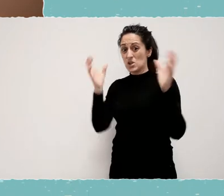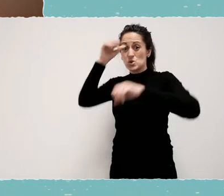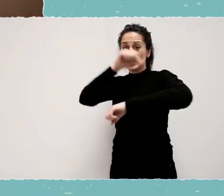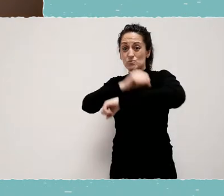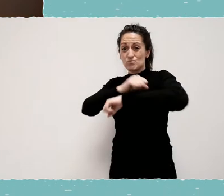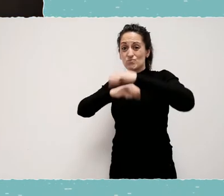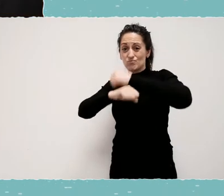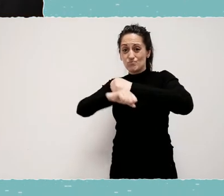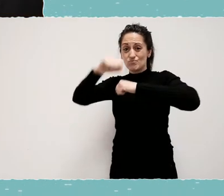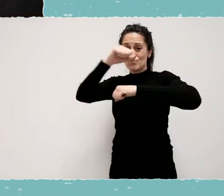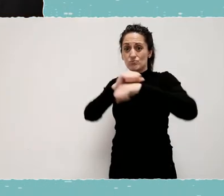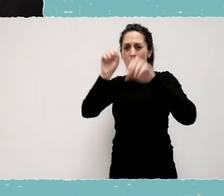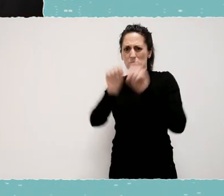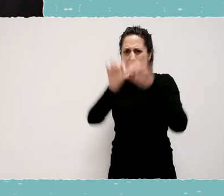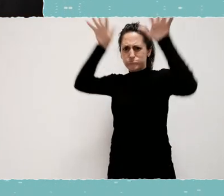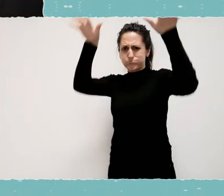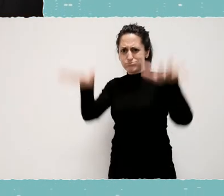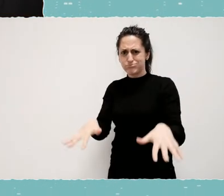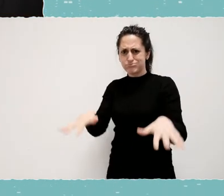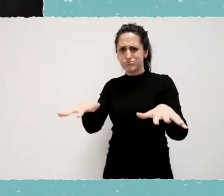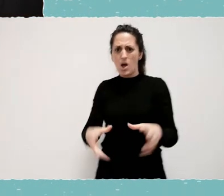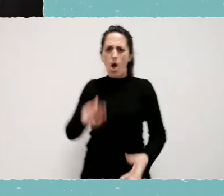do castelo.